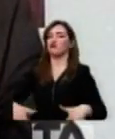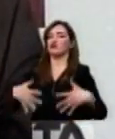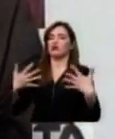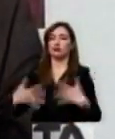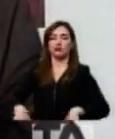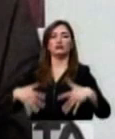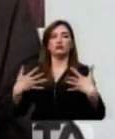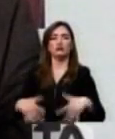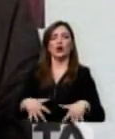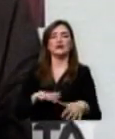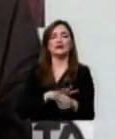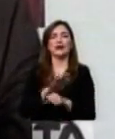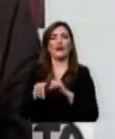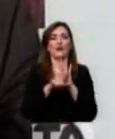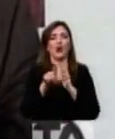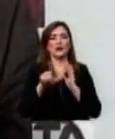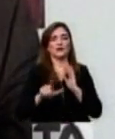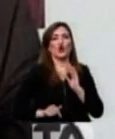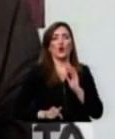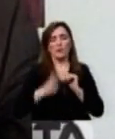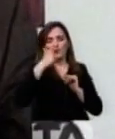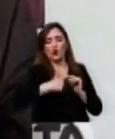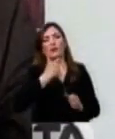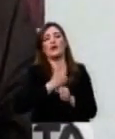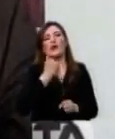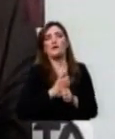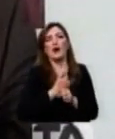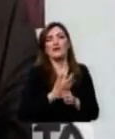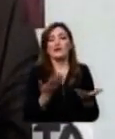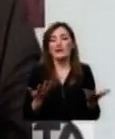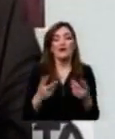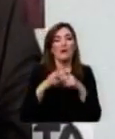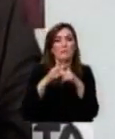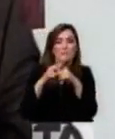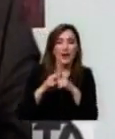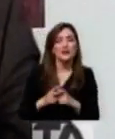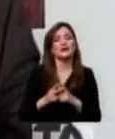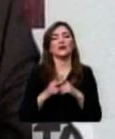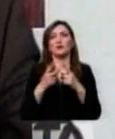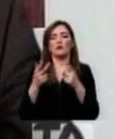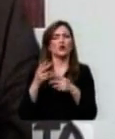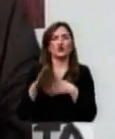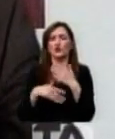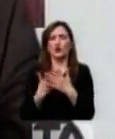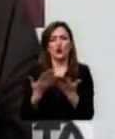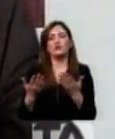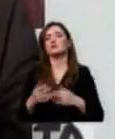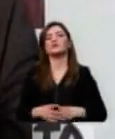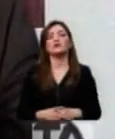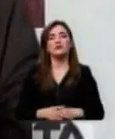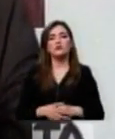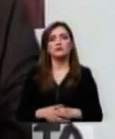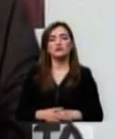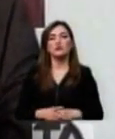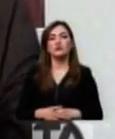afecta la salud del trabajador afecta a las prestaciones sociales que puede percibir el trabajador por parte del instituto ecuatoriano de